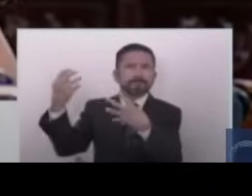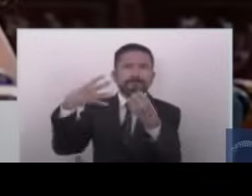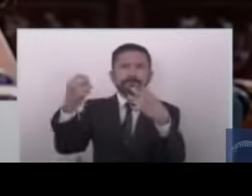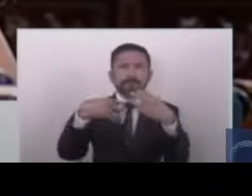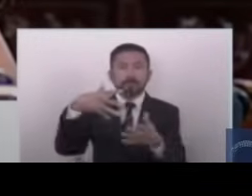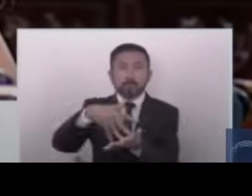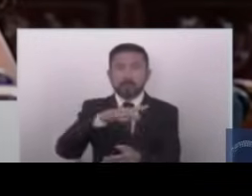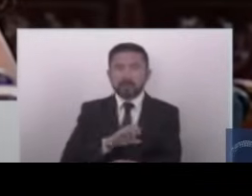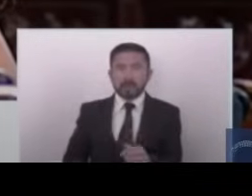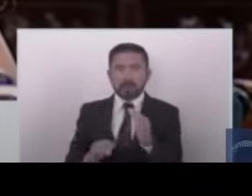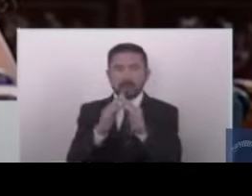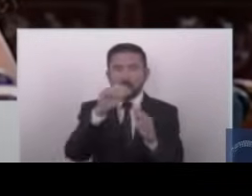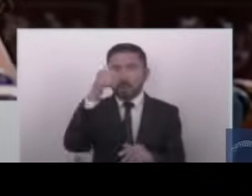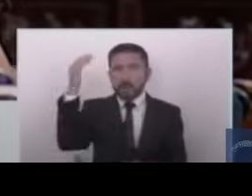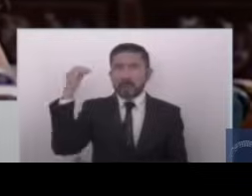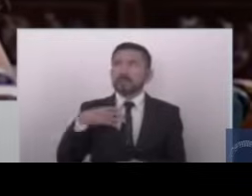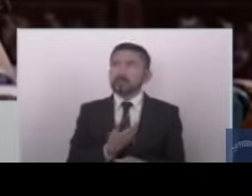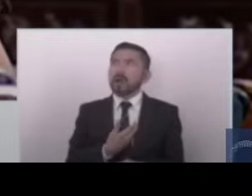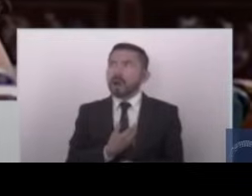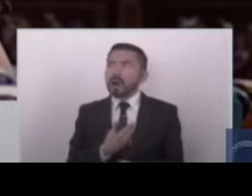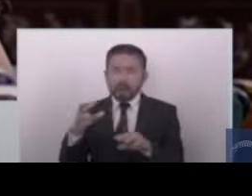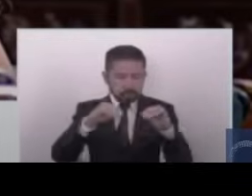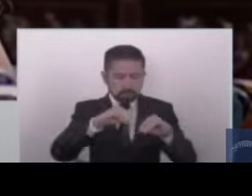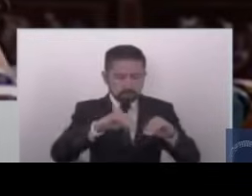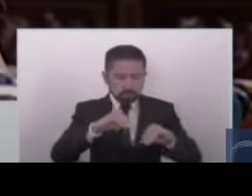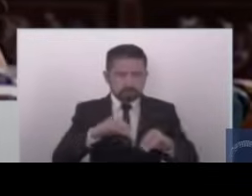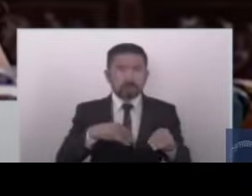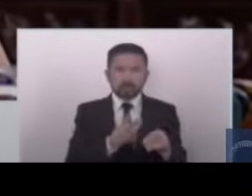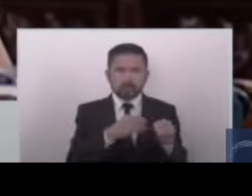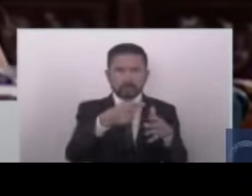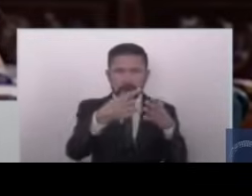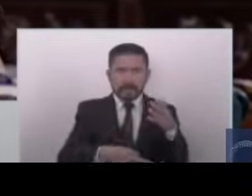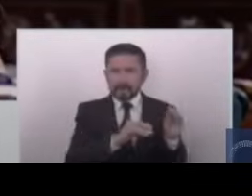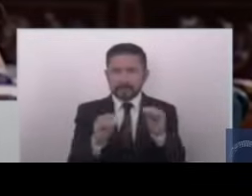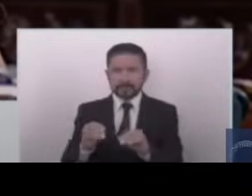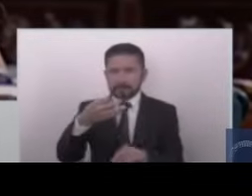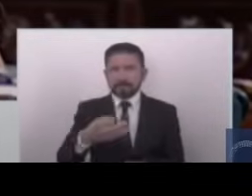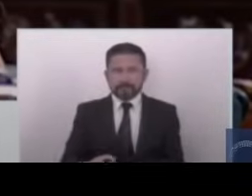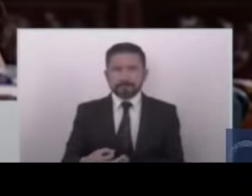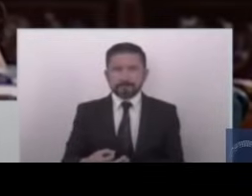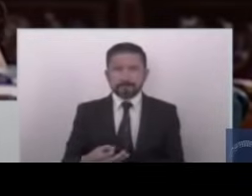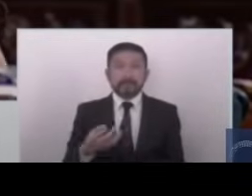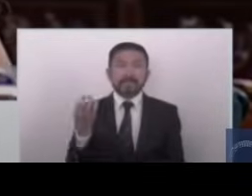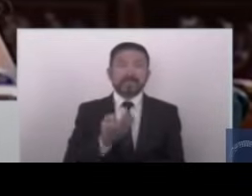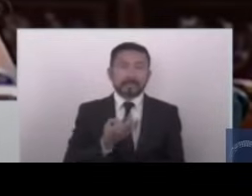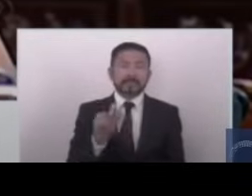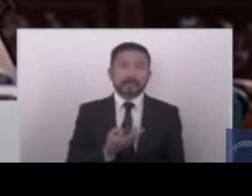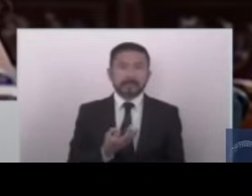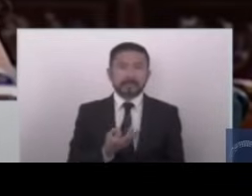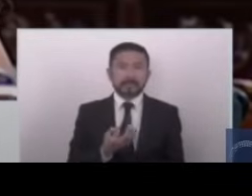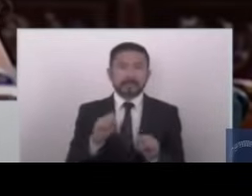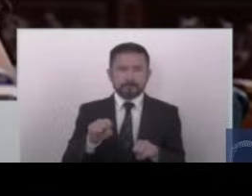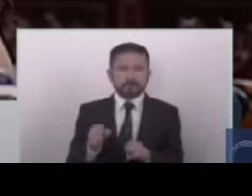ellos y esa legislación se está ejecutando de manera eficiente y eficaz que creo que todo lo es todo lo que nosotros necesitamos